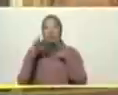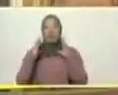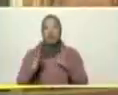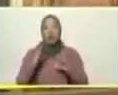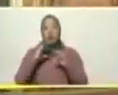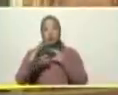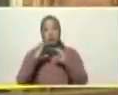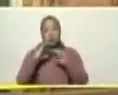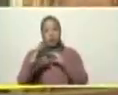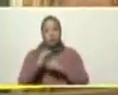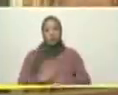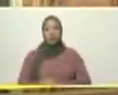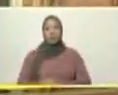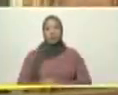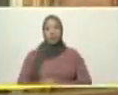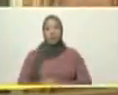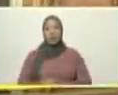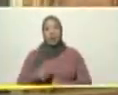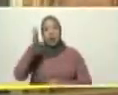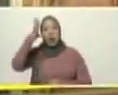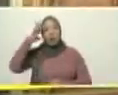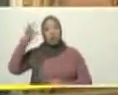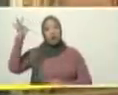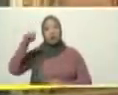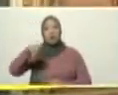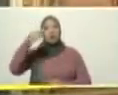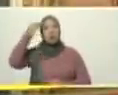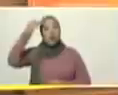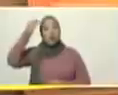comunicación. Es que Wang Junli sabe, ¿oíste?